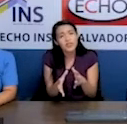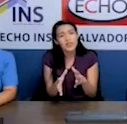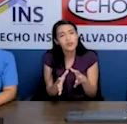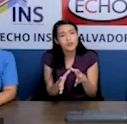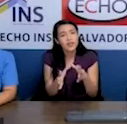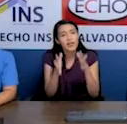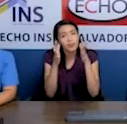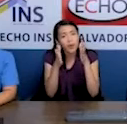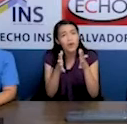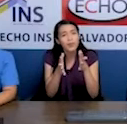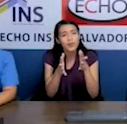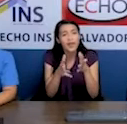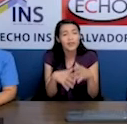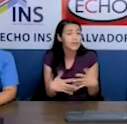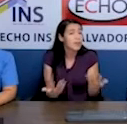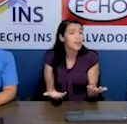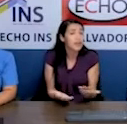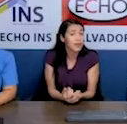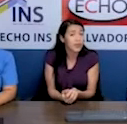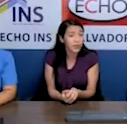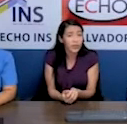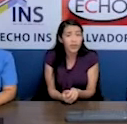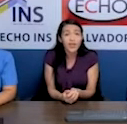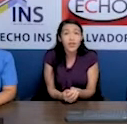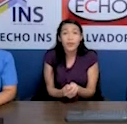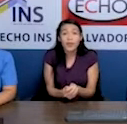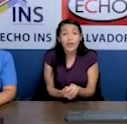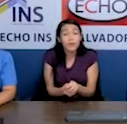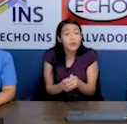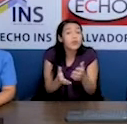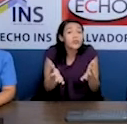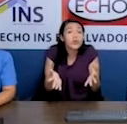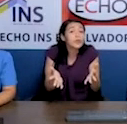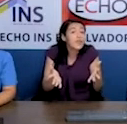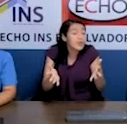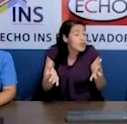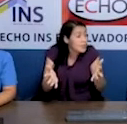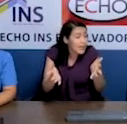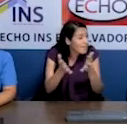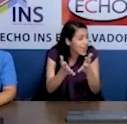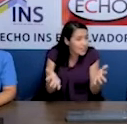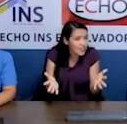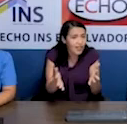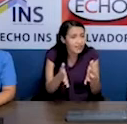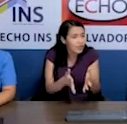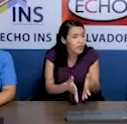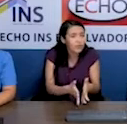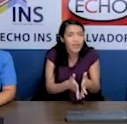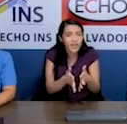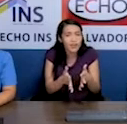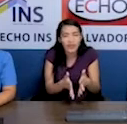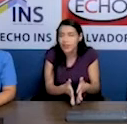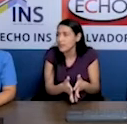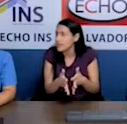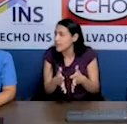la sospecha diagnóstica, nos vamos a apoyar de exámenes de laboratorio. Por ejemplo, con solo una bioquímica básica,